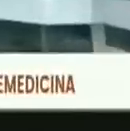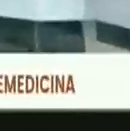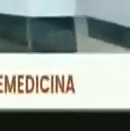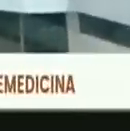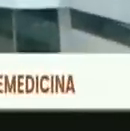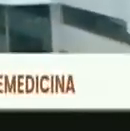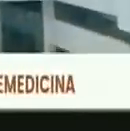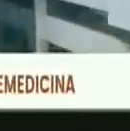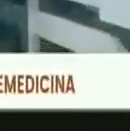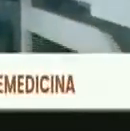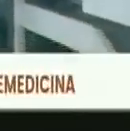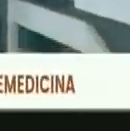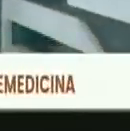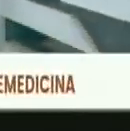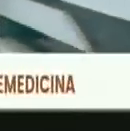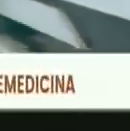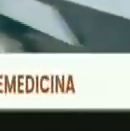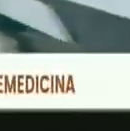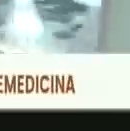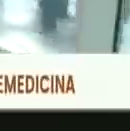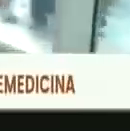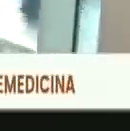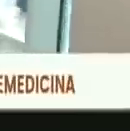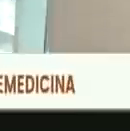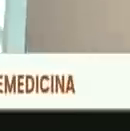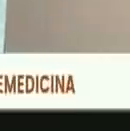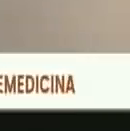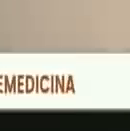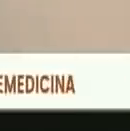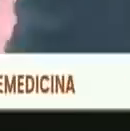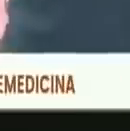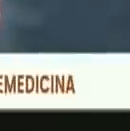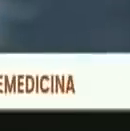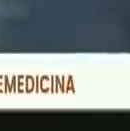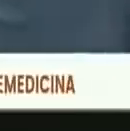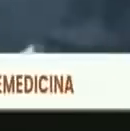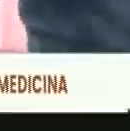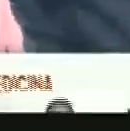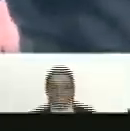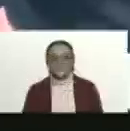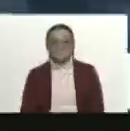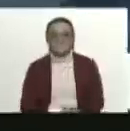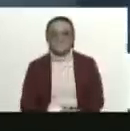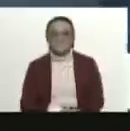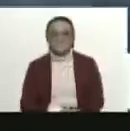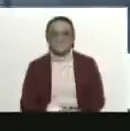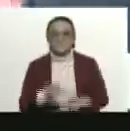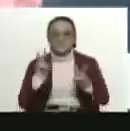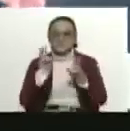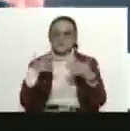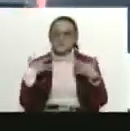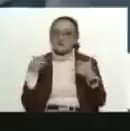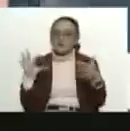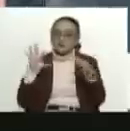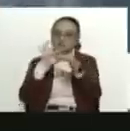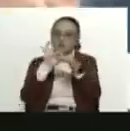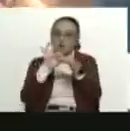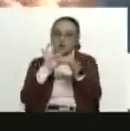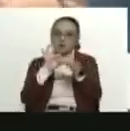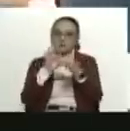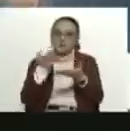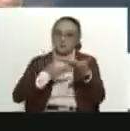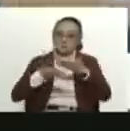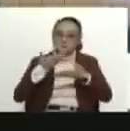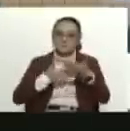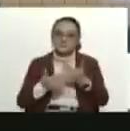de Ingeniería Biomédica del Instituto Indio a fin de establecer alianzas comerciales con esta nación en materia de salud.